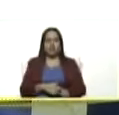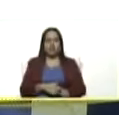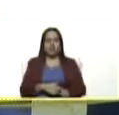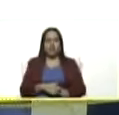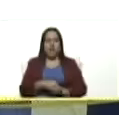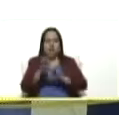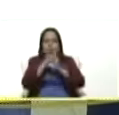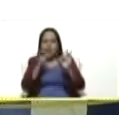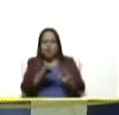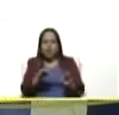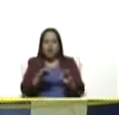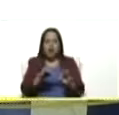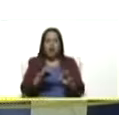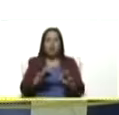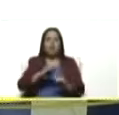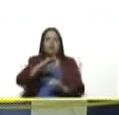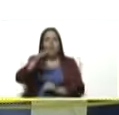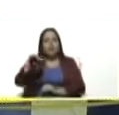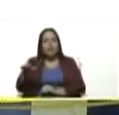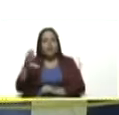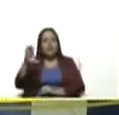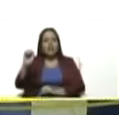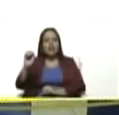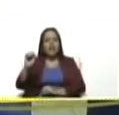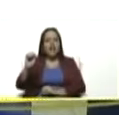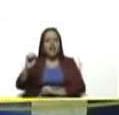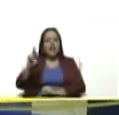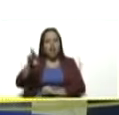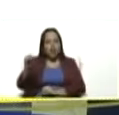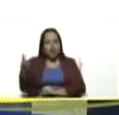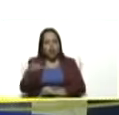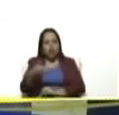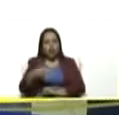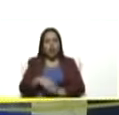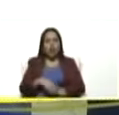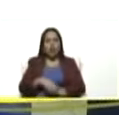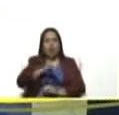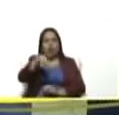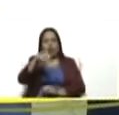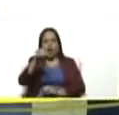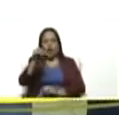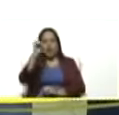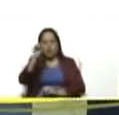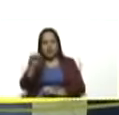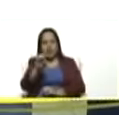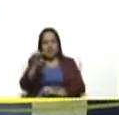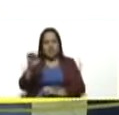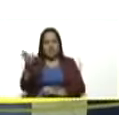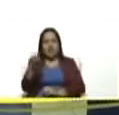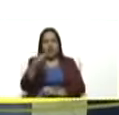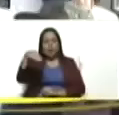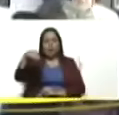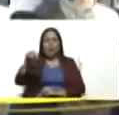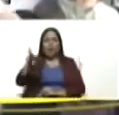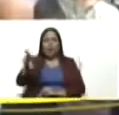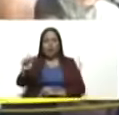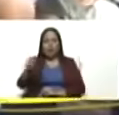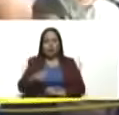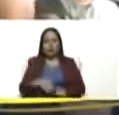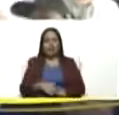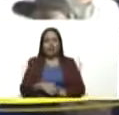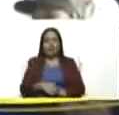Variedad Monteclaro, categoría Jody, José Luis Mora Andrade, Finca La Palmera, José Luis.